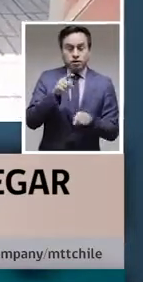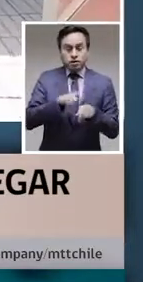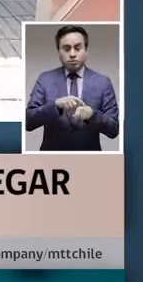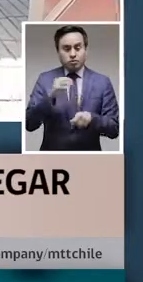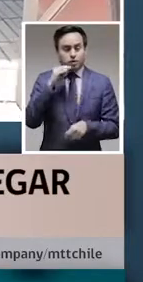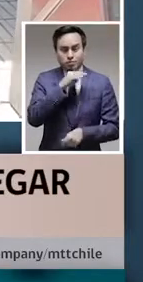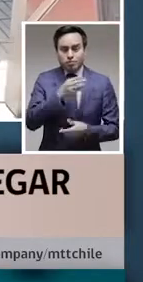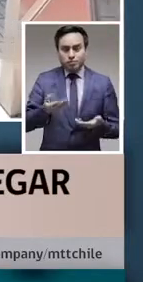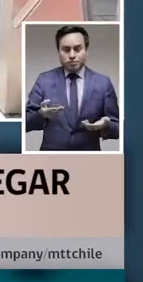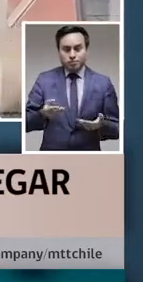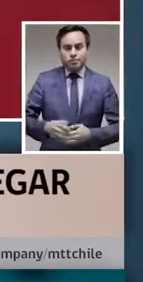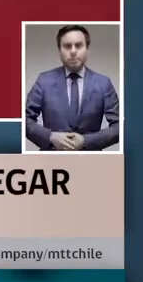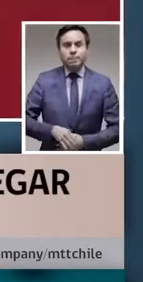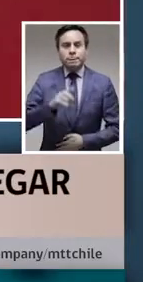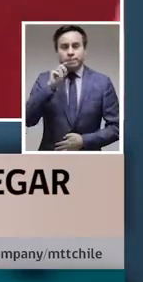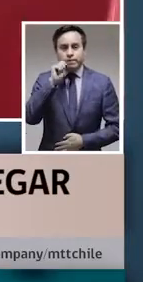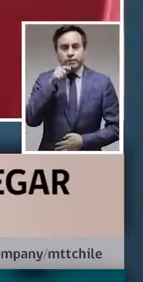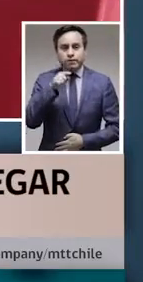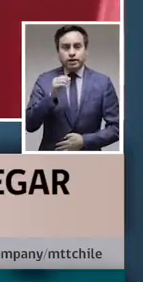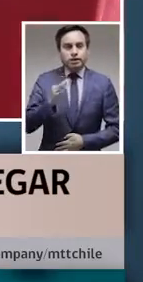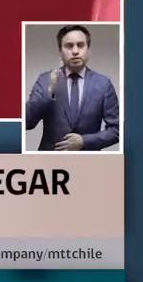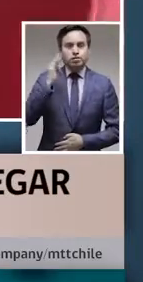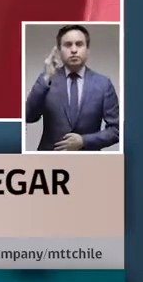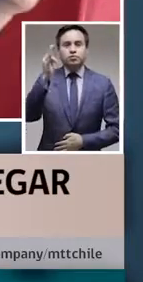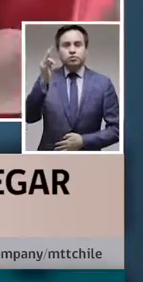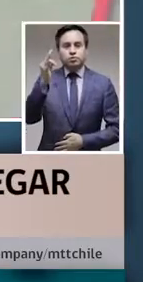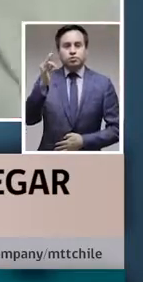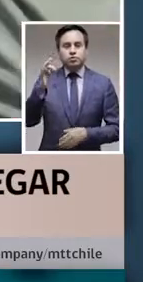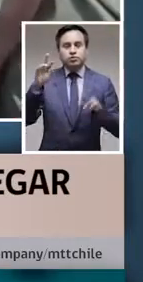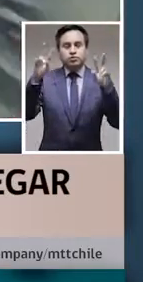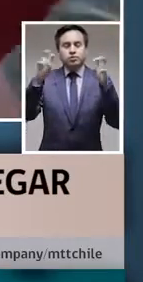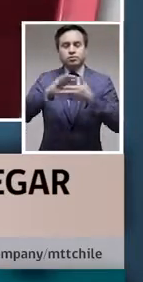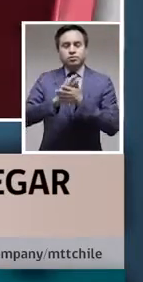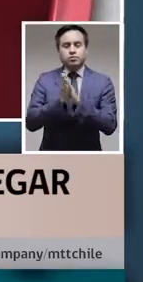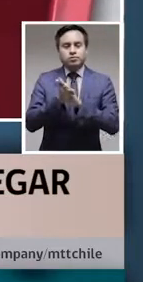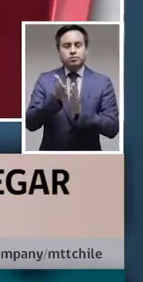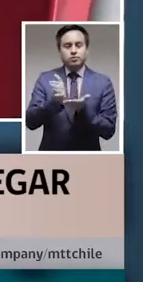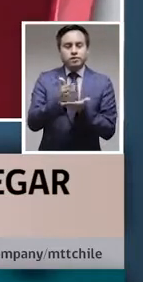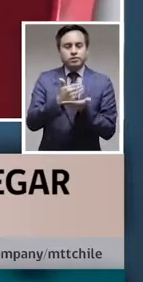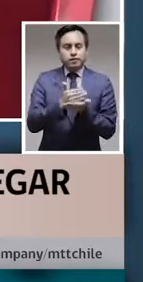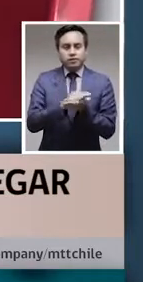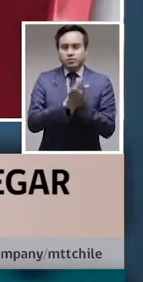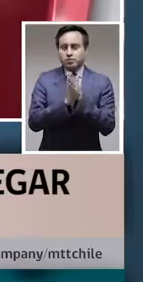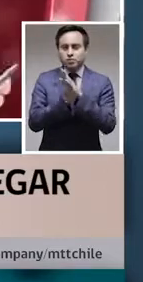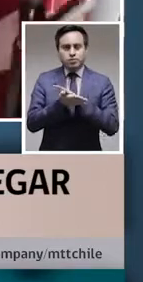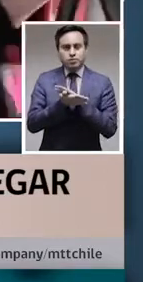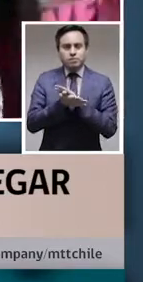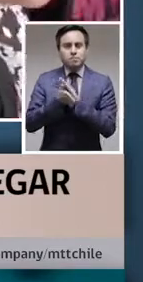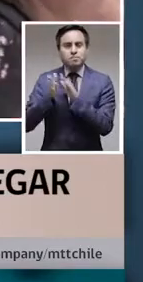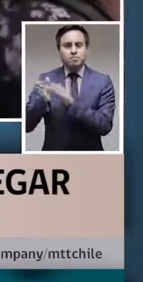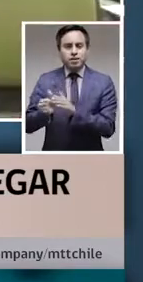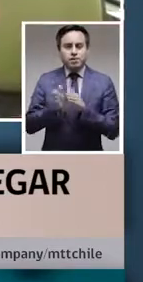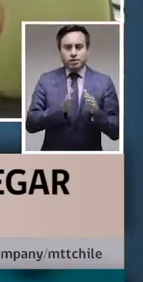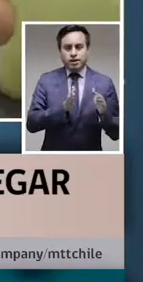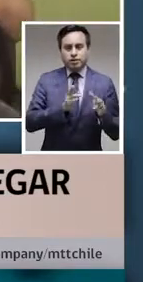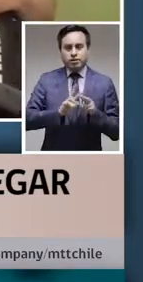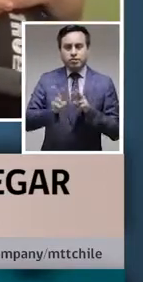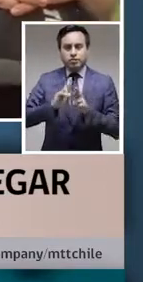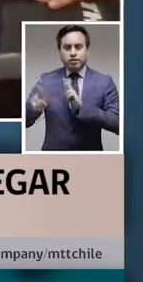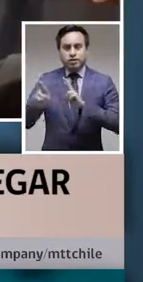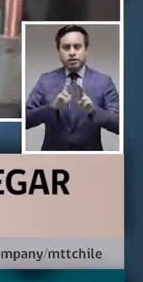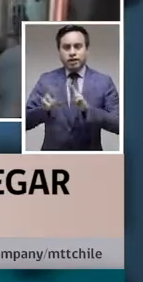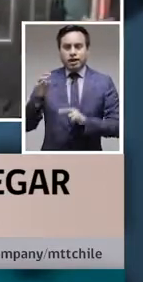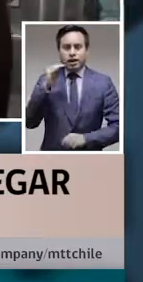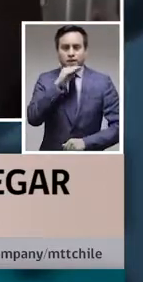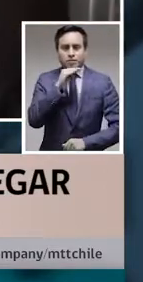tan poco tiempo. Quiere decir que en el futuro todo lo que planifiquemos tiene que estar preparado para reaccionar